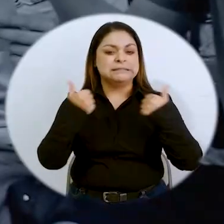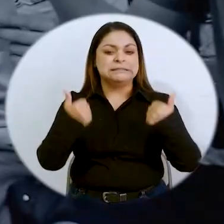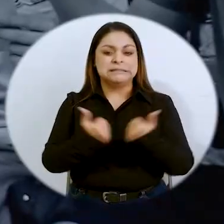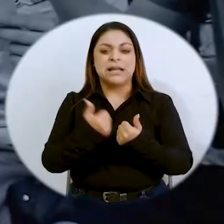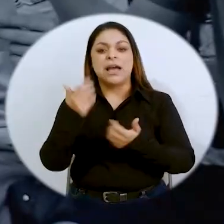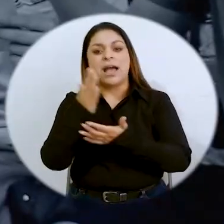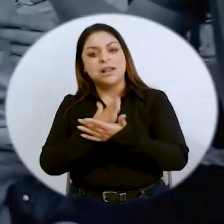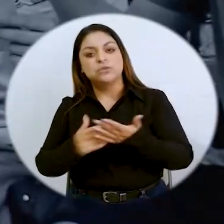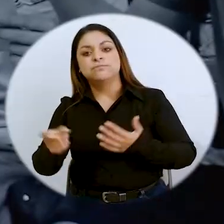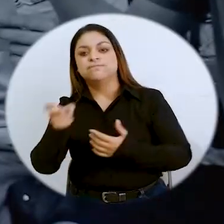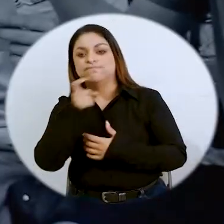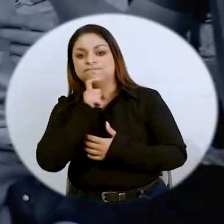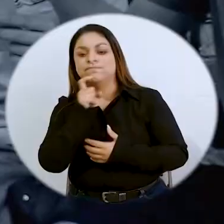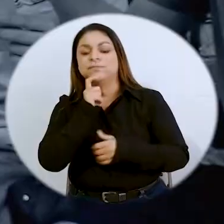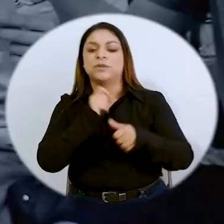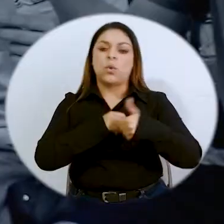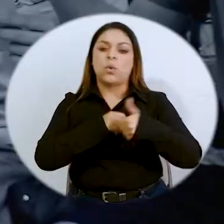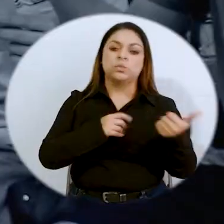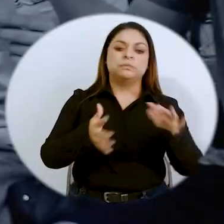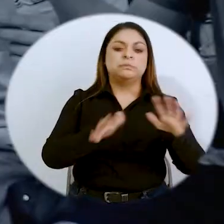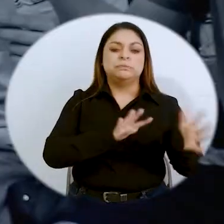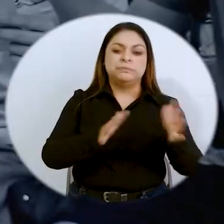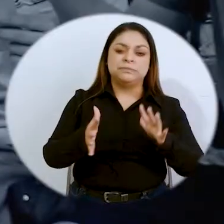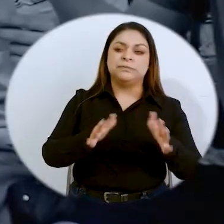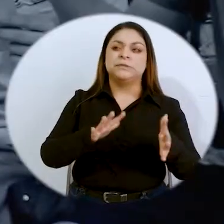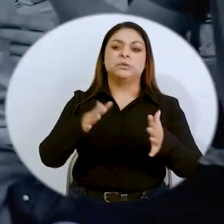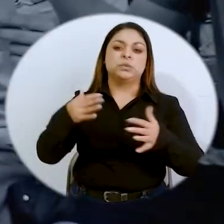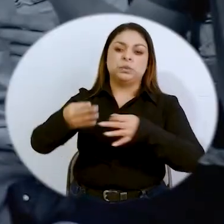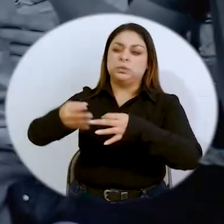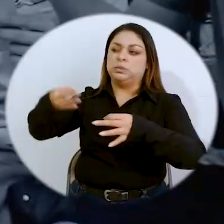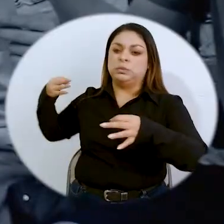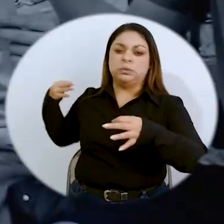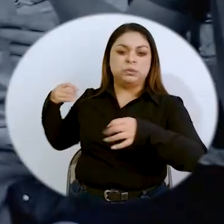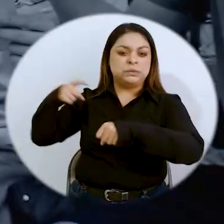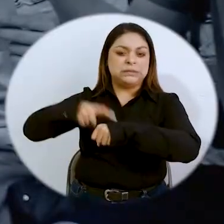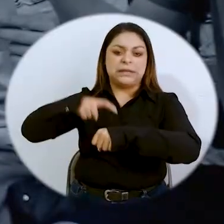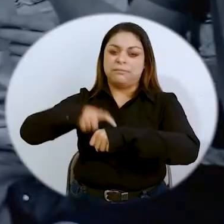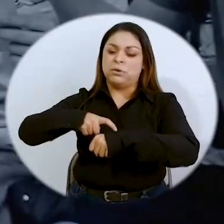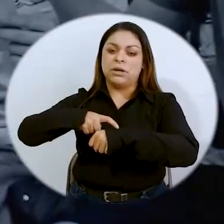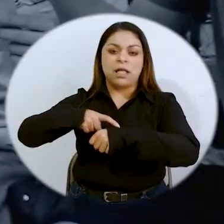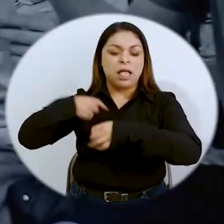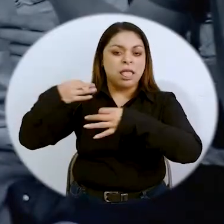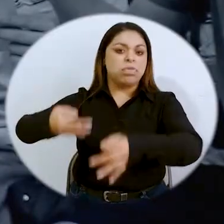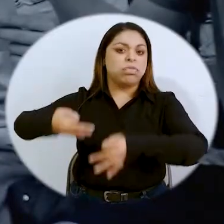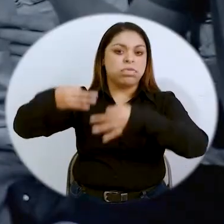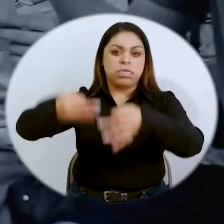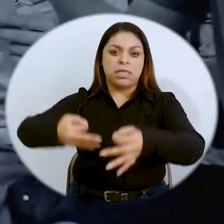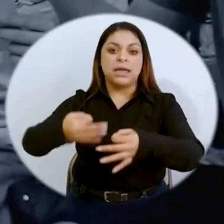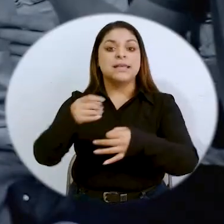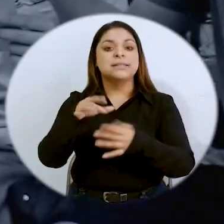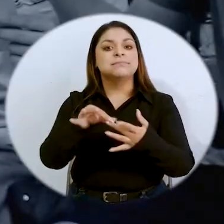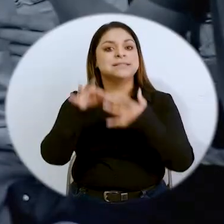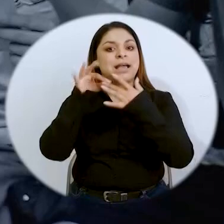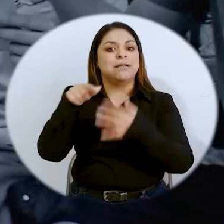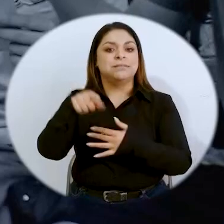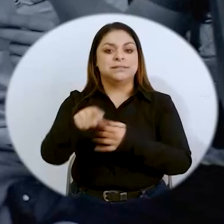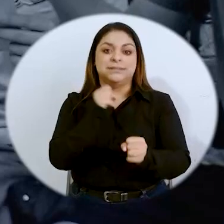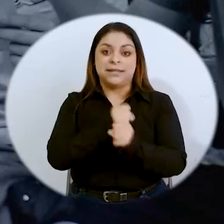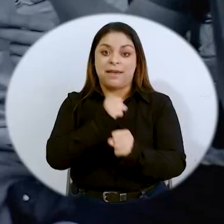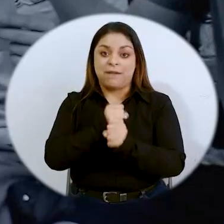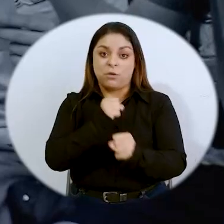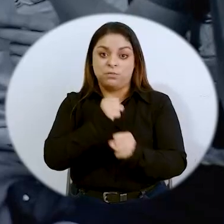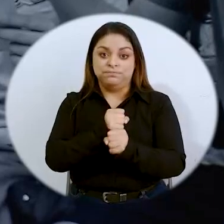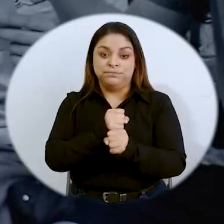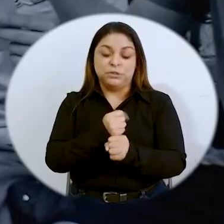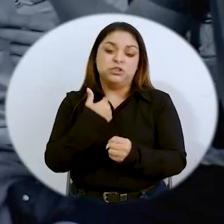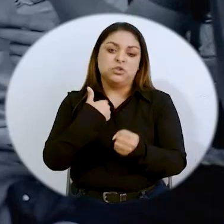son más coyunturales, otros que se vienen arrastrando desde hace mucho tiempo, y uno de esos es precisamente el empleo, que si bien ya lo hemos mencionado,